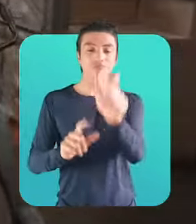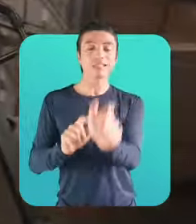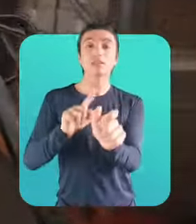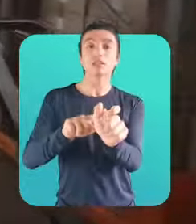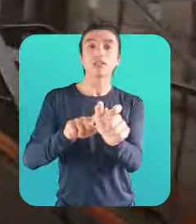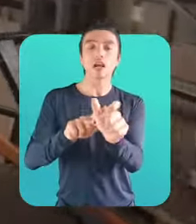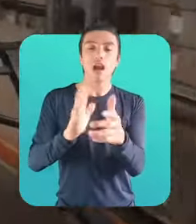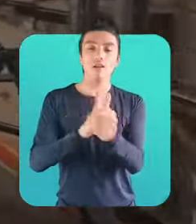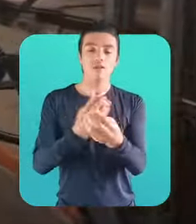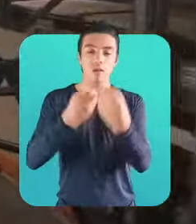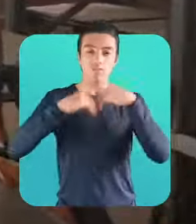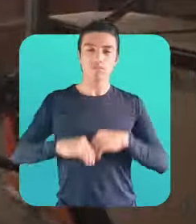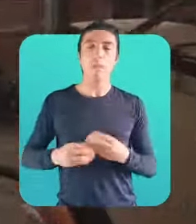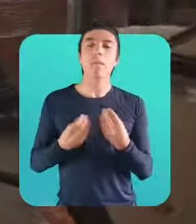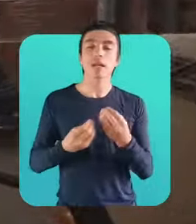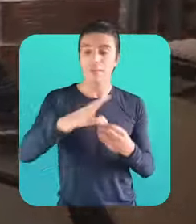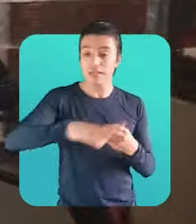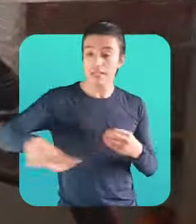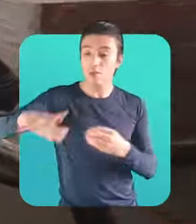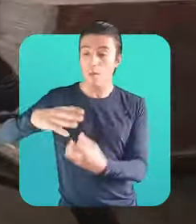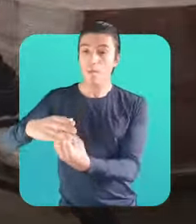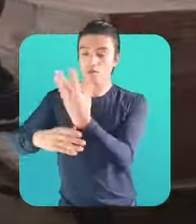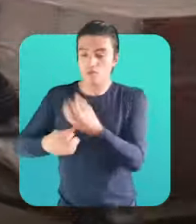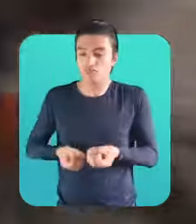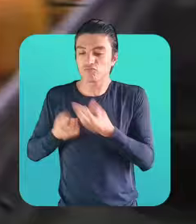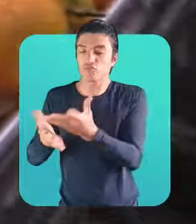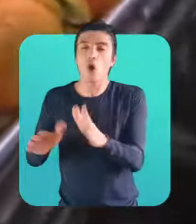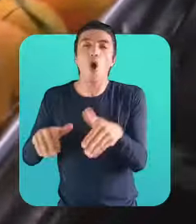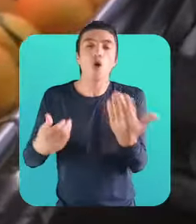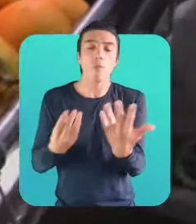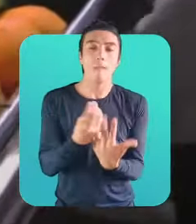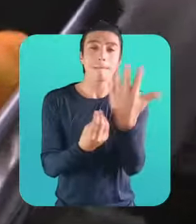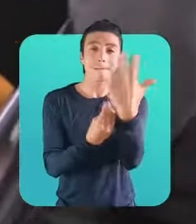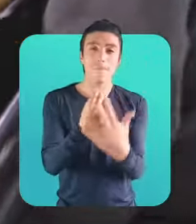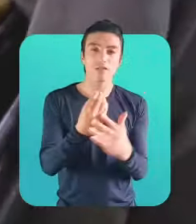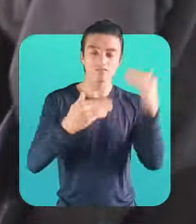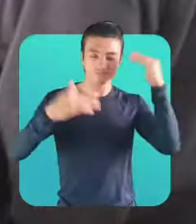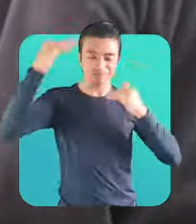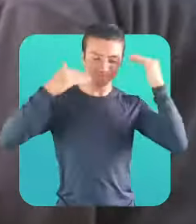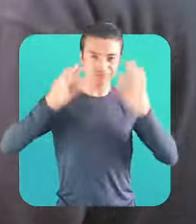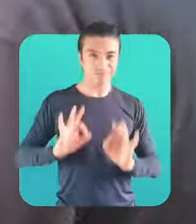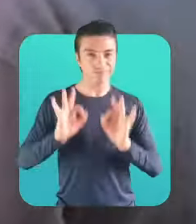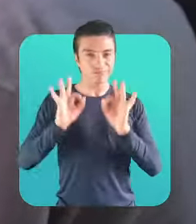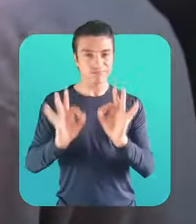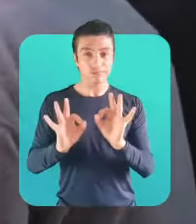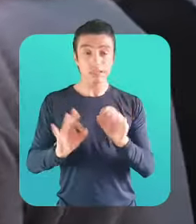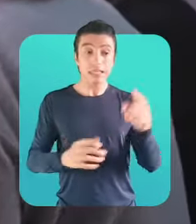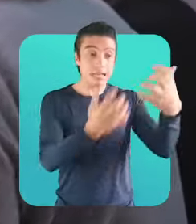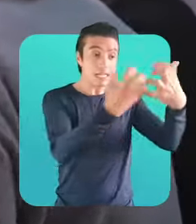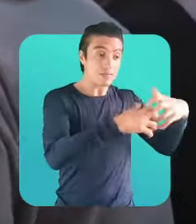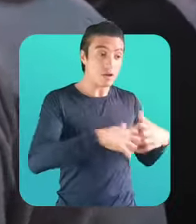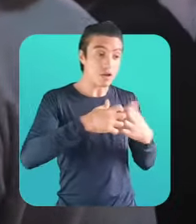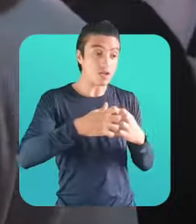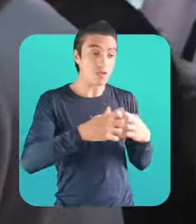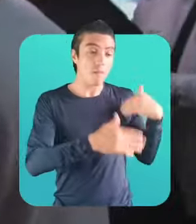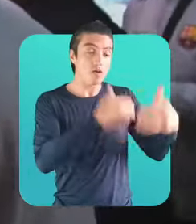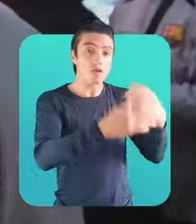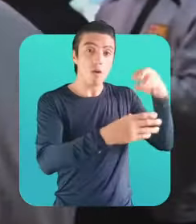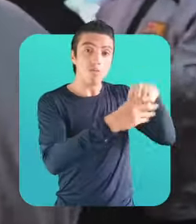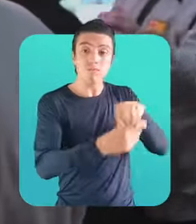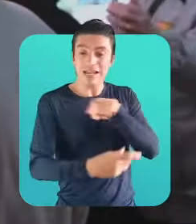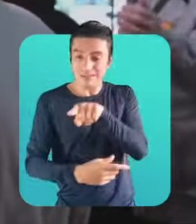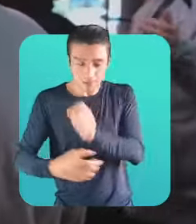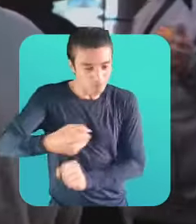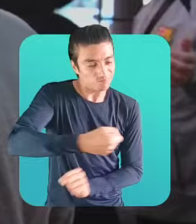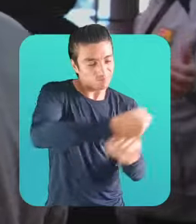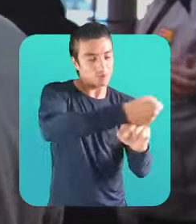abastecimiento estará en capacidad de dar respuesta al sector productivo a través de mano de obra competente y cualificada que apoye el proceso